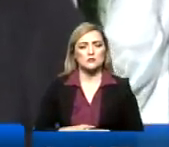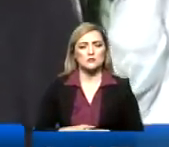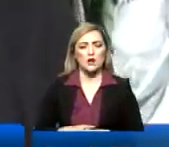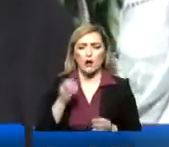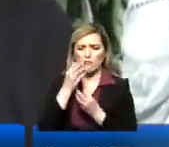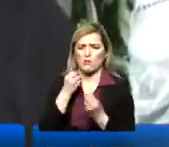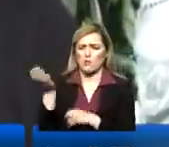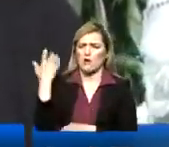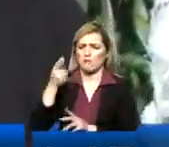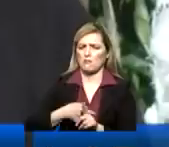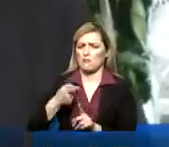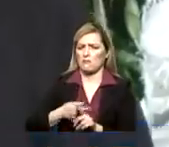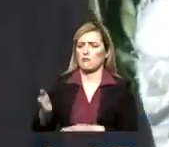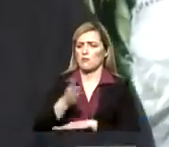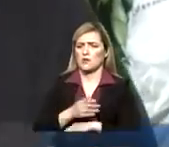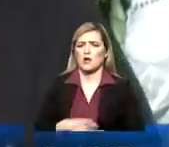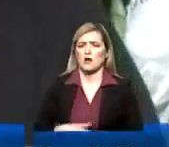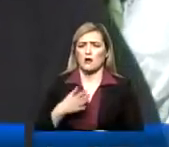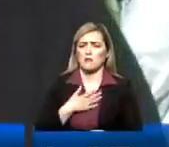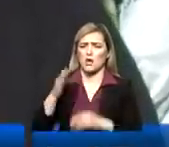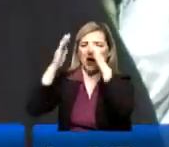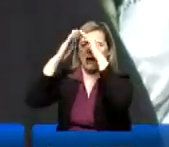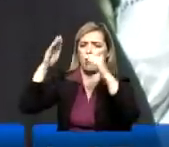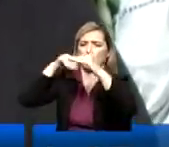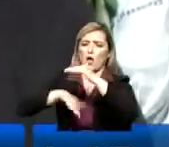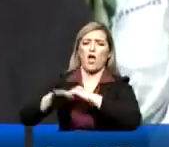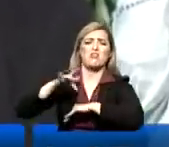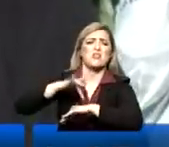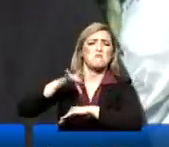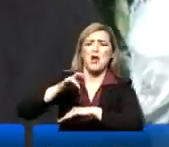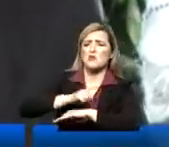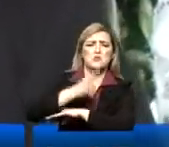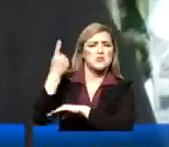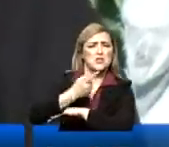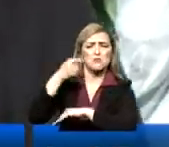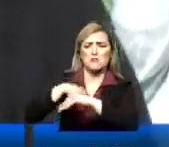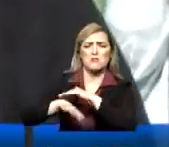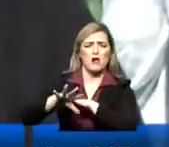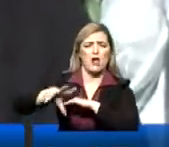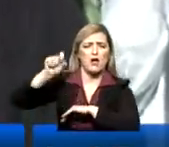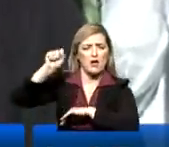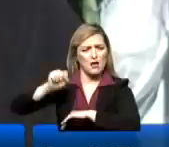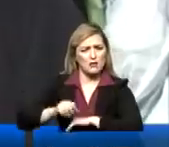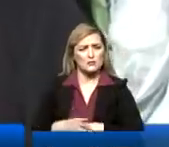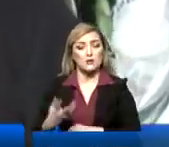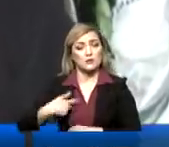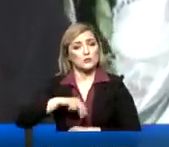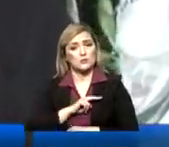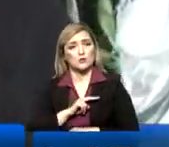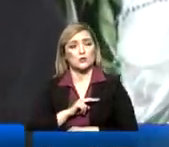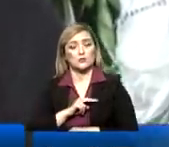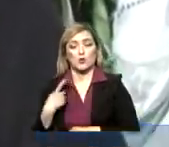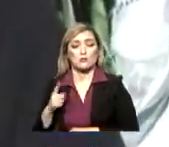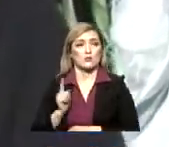pasó meses atrás. Me entraron a robar de día, me entraron a robar logrando la ocasión. Nosotros que ya salimos